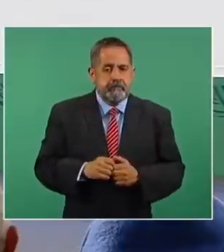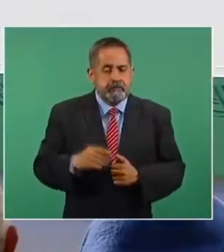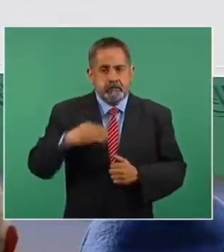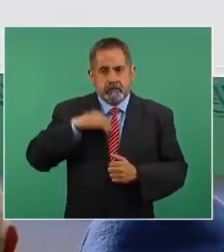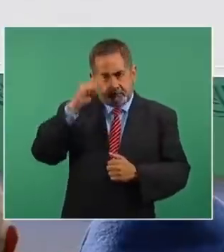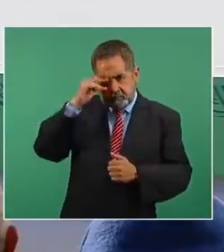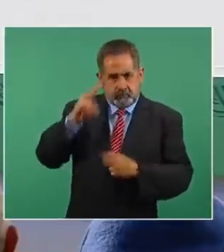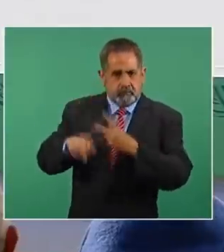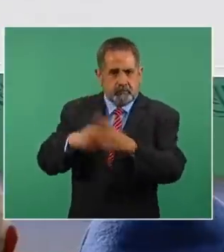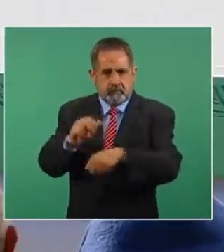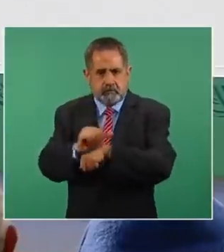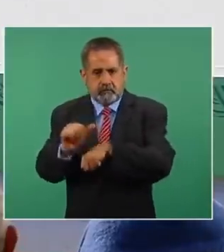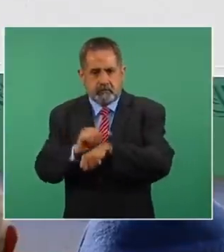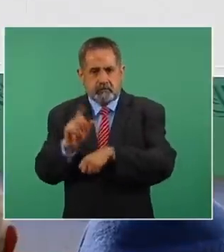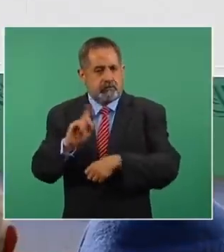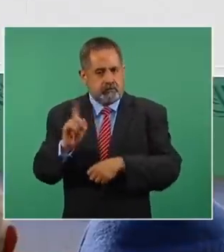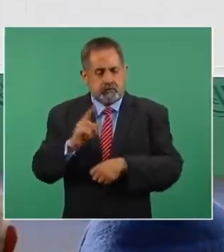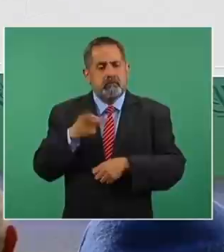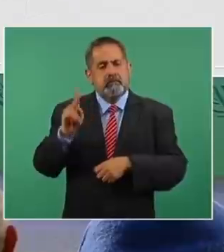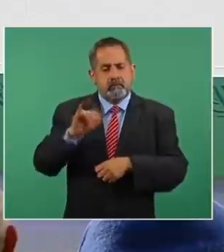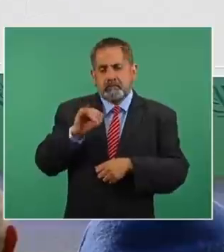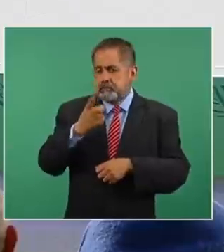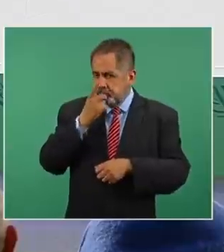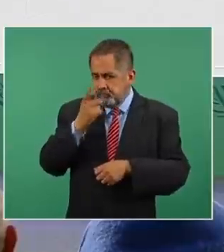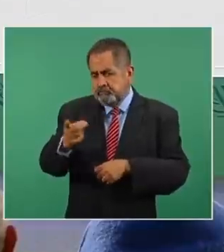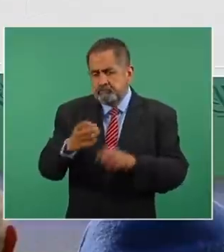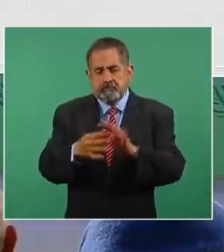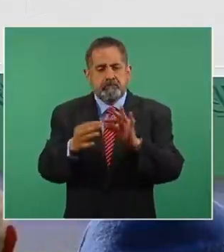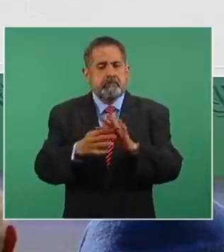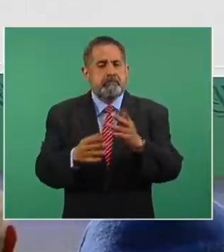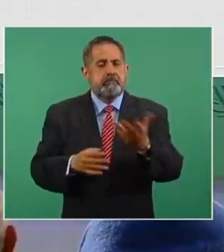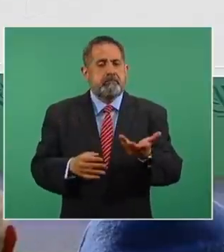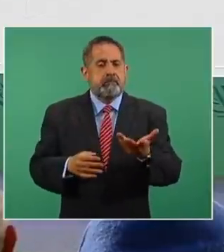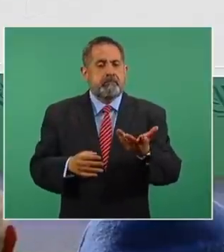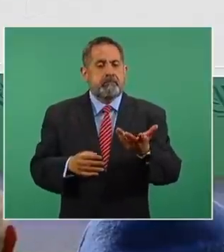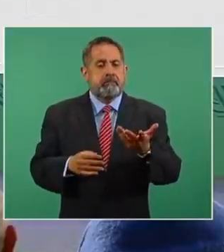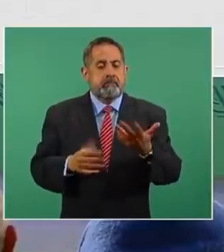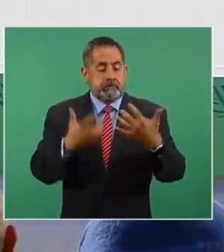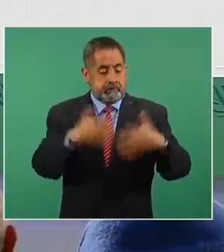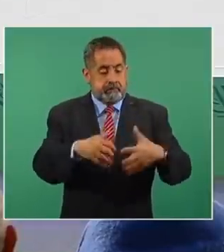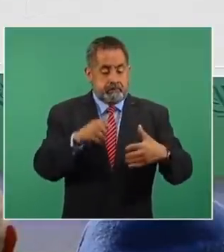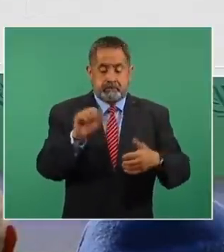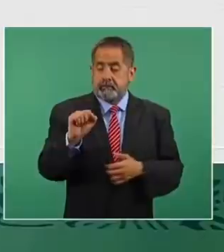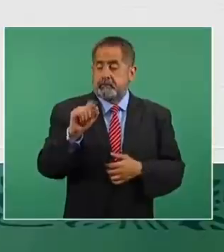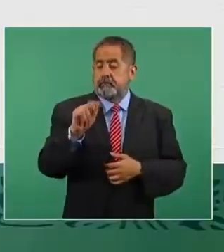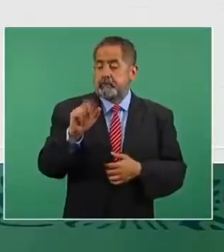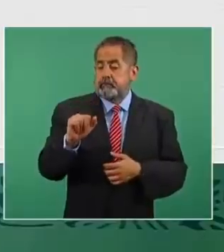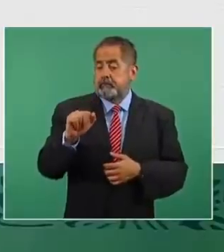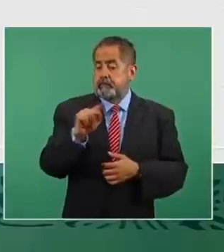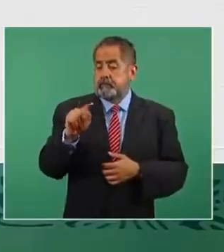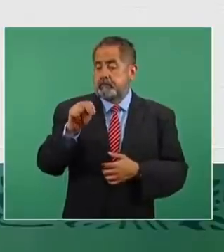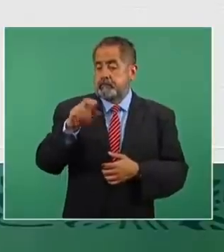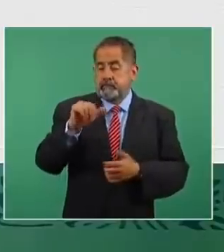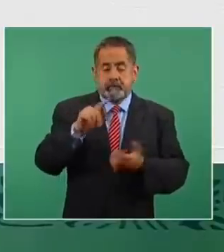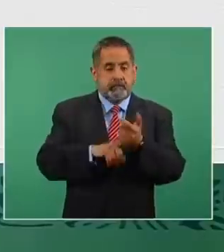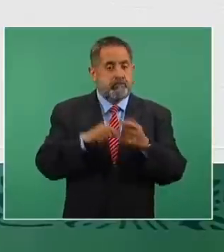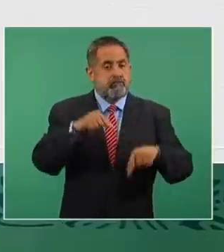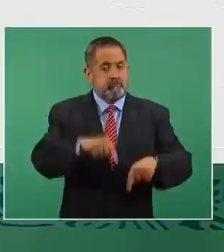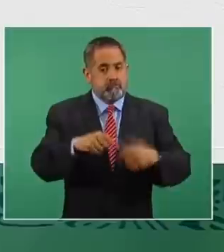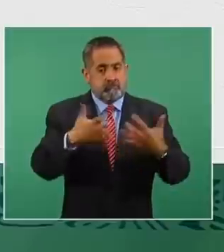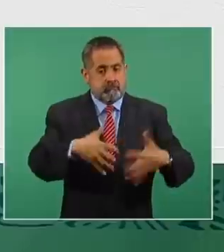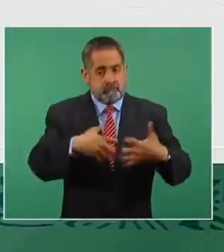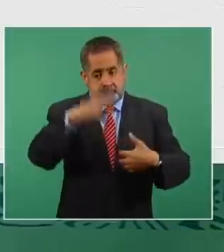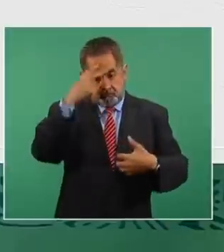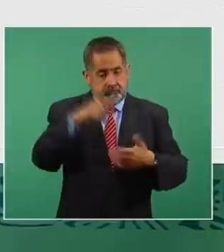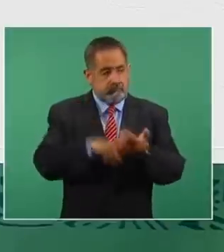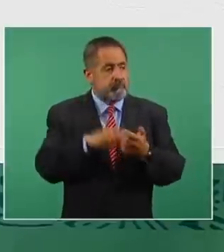pensado ir a Argentina, pero sí decirles que la planta AstraZeneca es que está produciendo ahora en